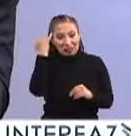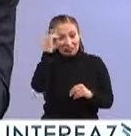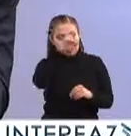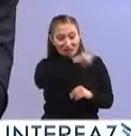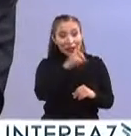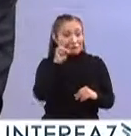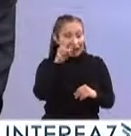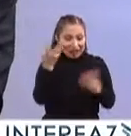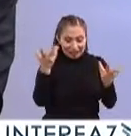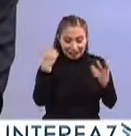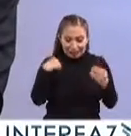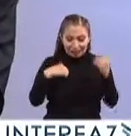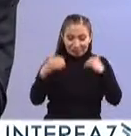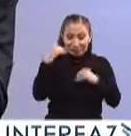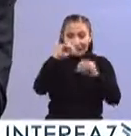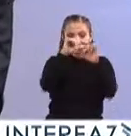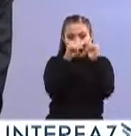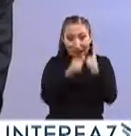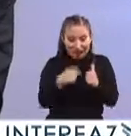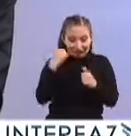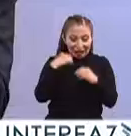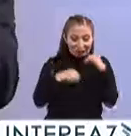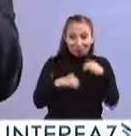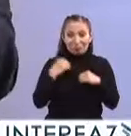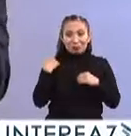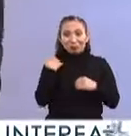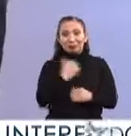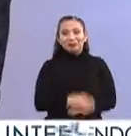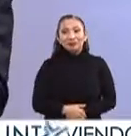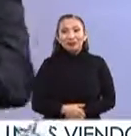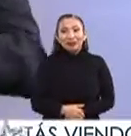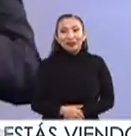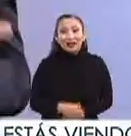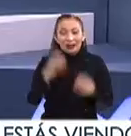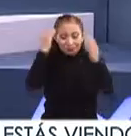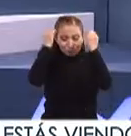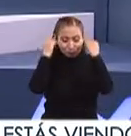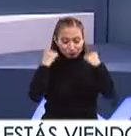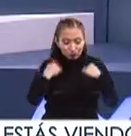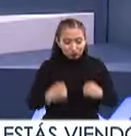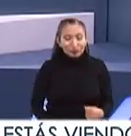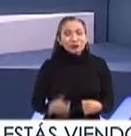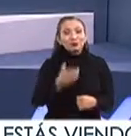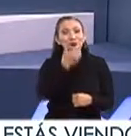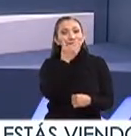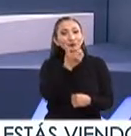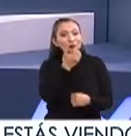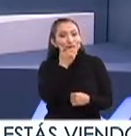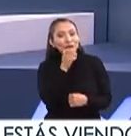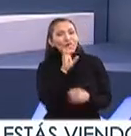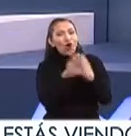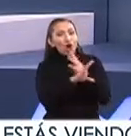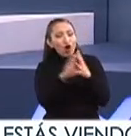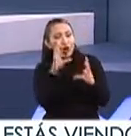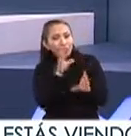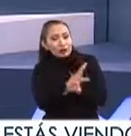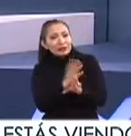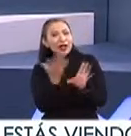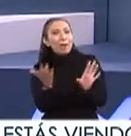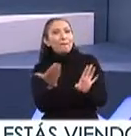por sí hacer ahí una artesanía, un modelo, vestirte con esa tradición, con esos elementos tan